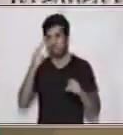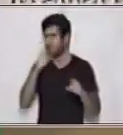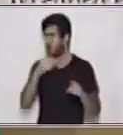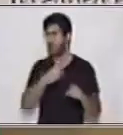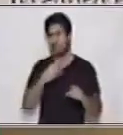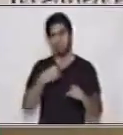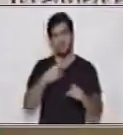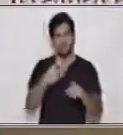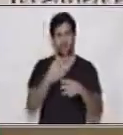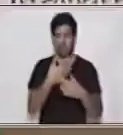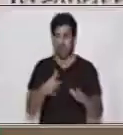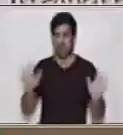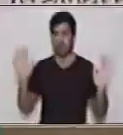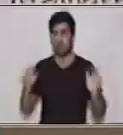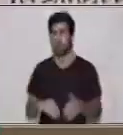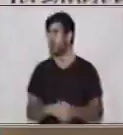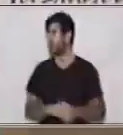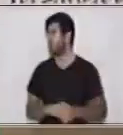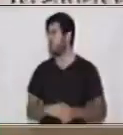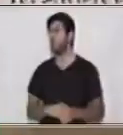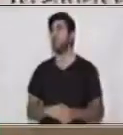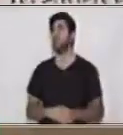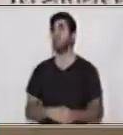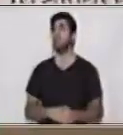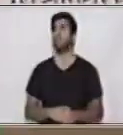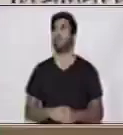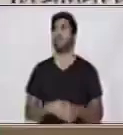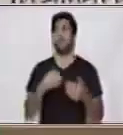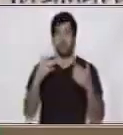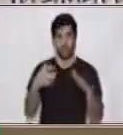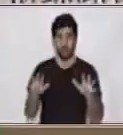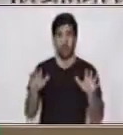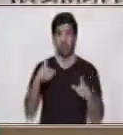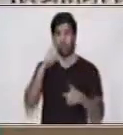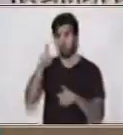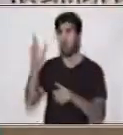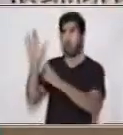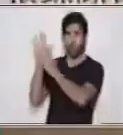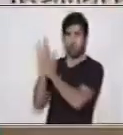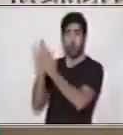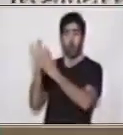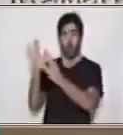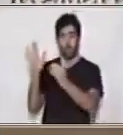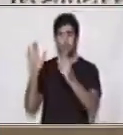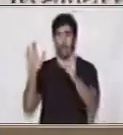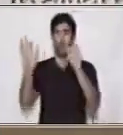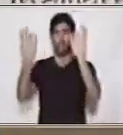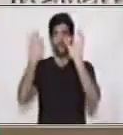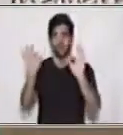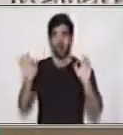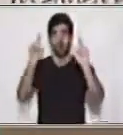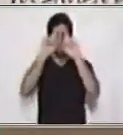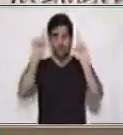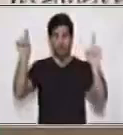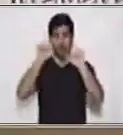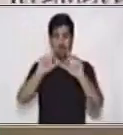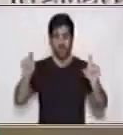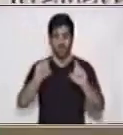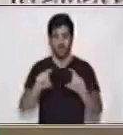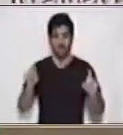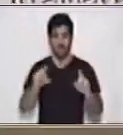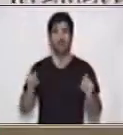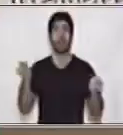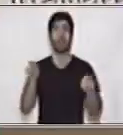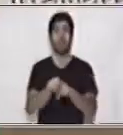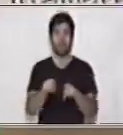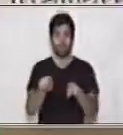a quien tú quieras inventar. Y vas a copiar la estructura del poema, pero lo vas a